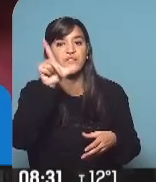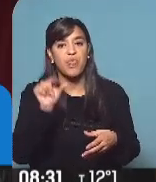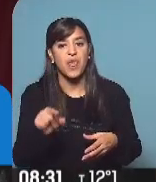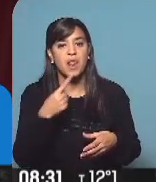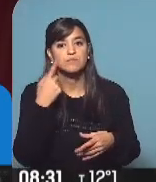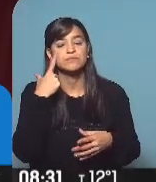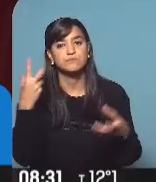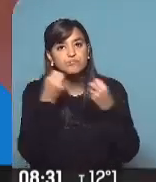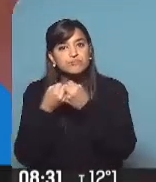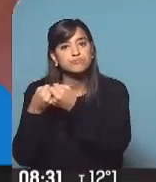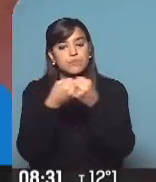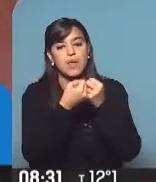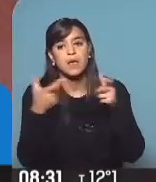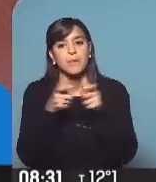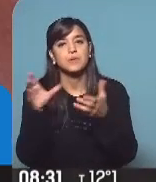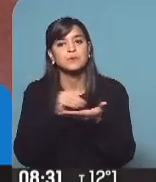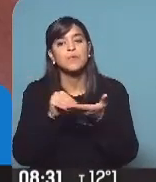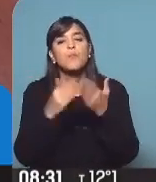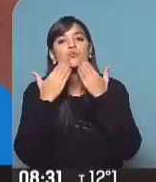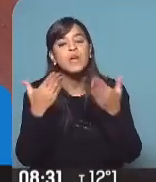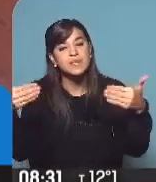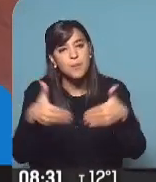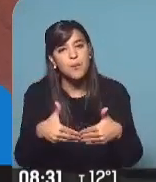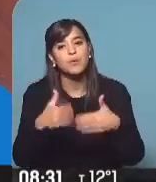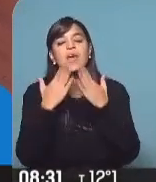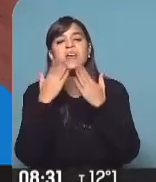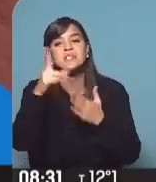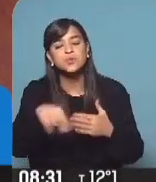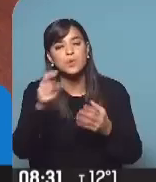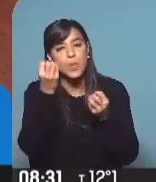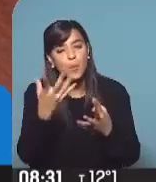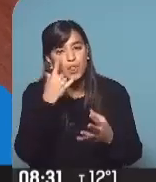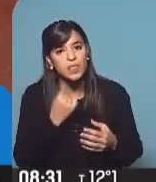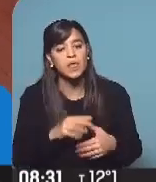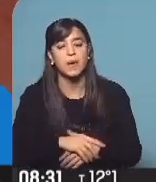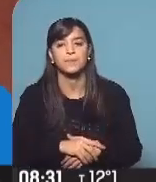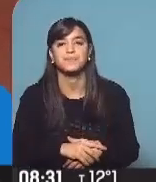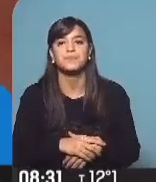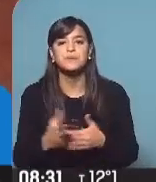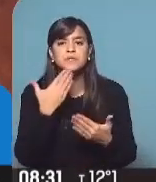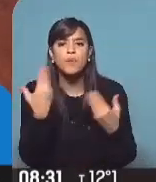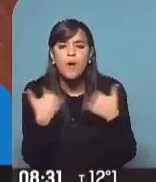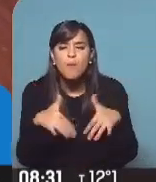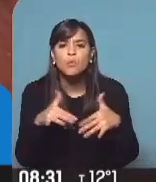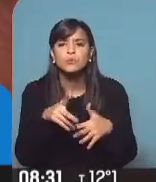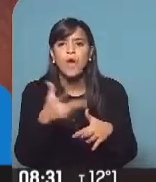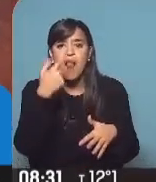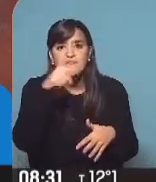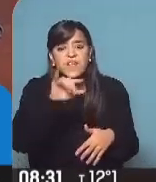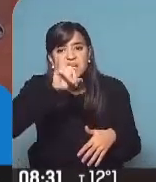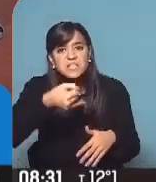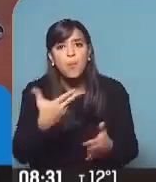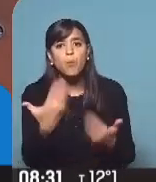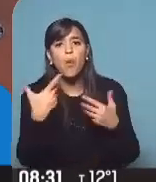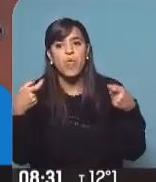primero en la cámara el senado muchísimas gracias a ustedes muy buenos días se habla mucho de que se va a permitir ahora que las